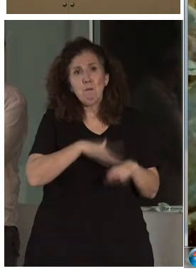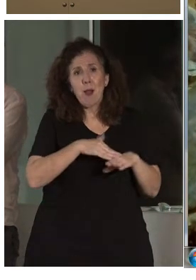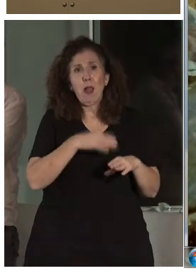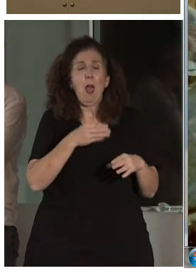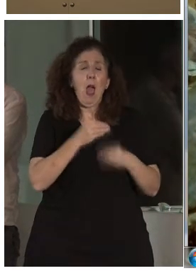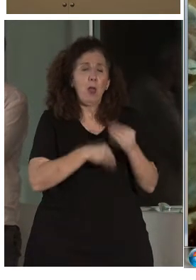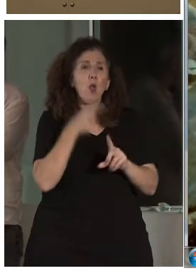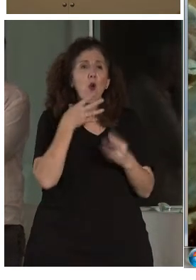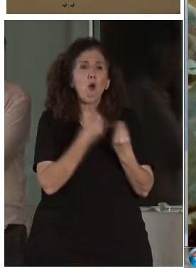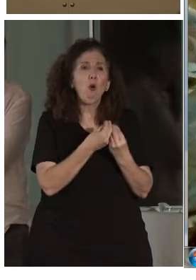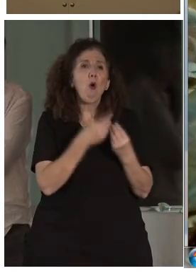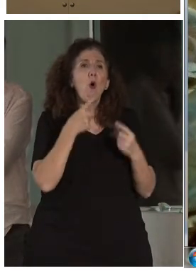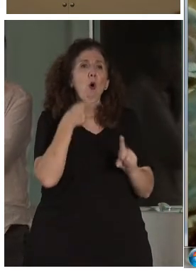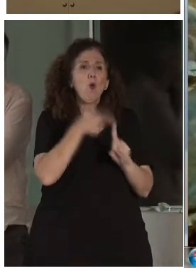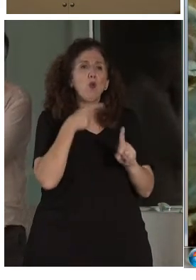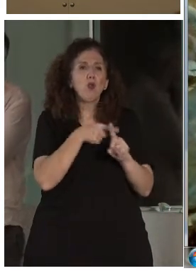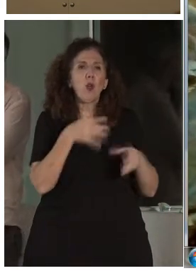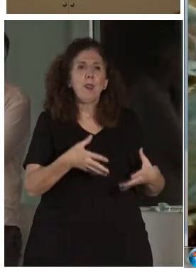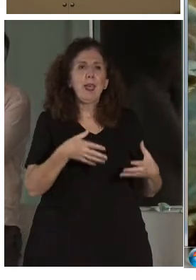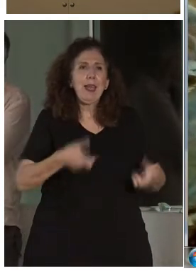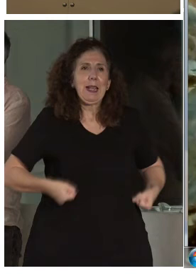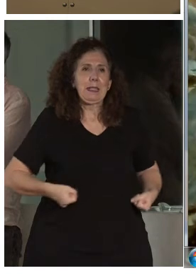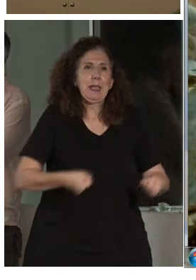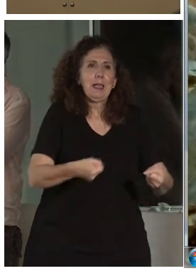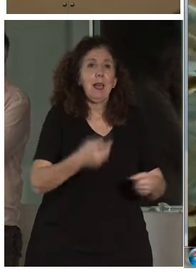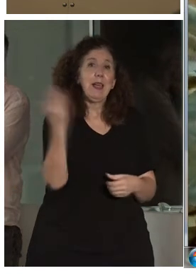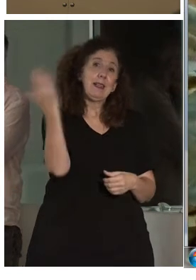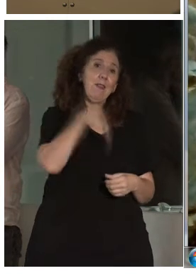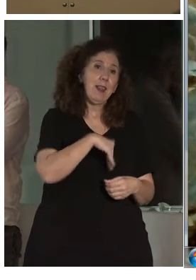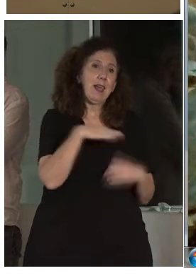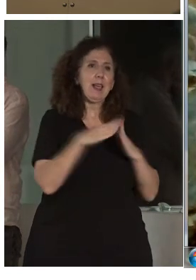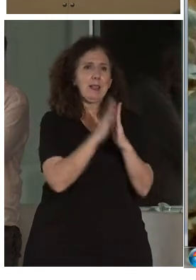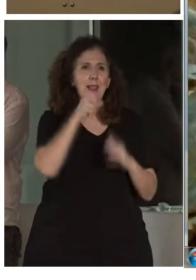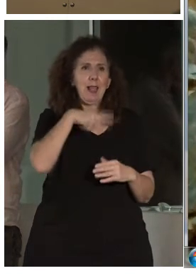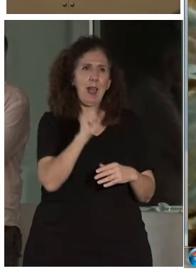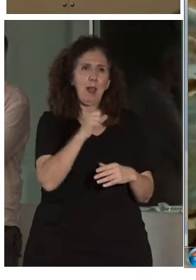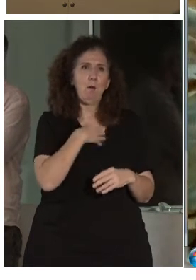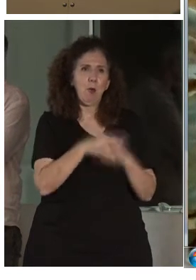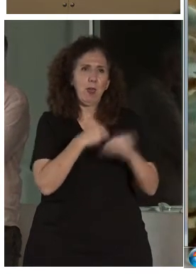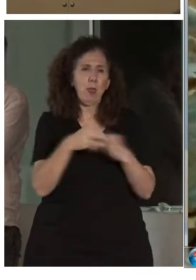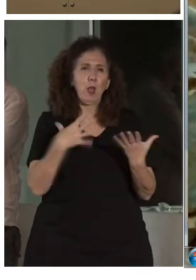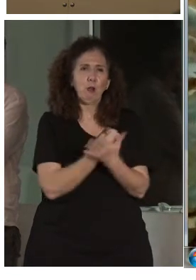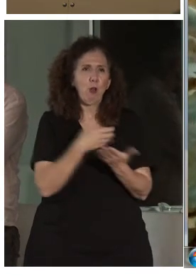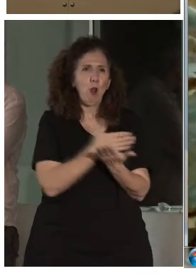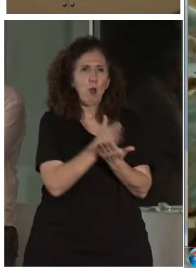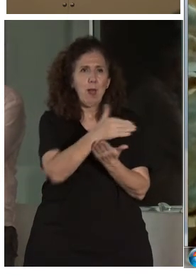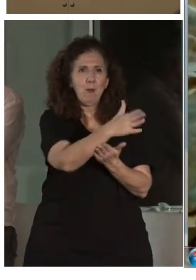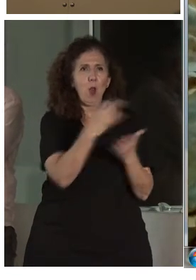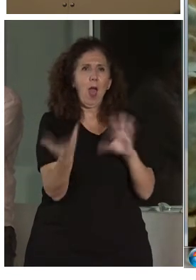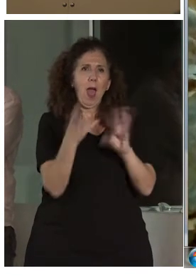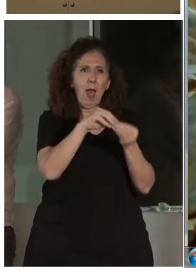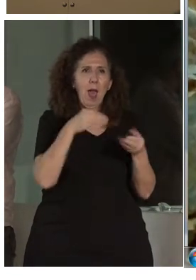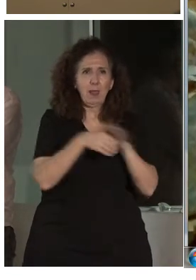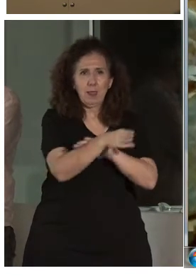Joelé. Así que, pues nada, si venís por aquí a Santa Ana, pues vais a ver en todos los caminos que hay estas dos plaquitas colocadas en la